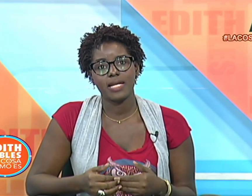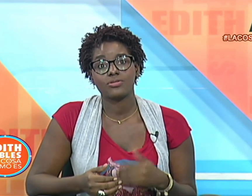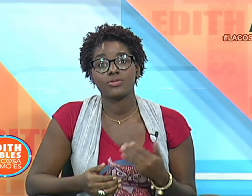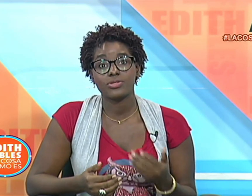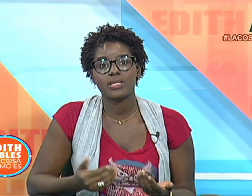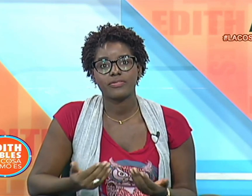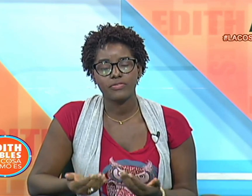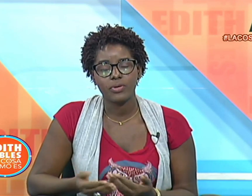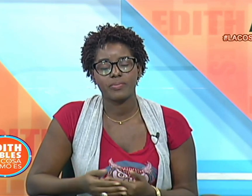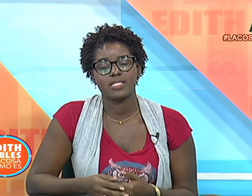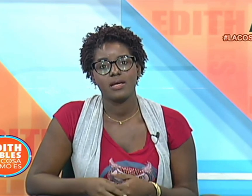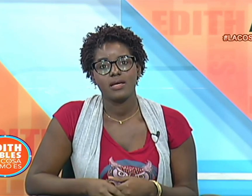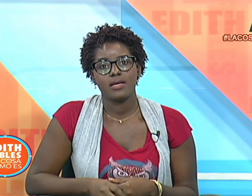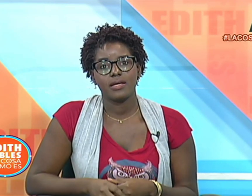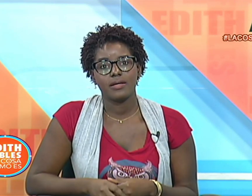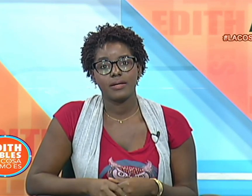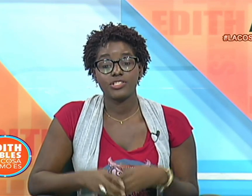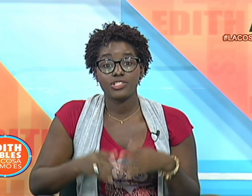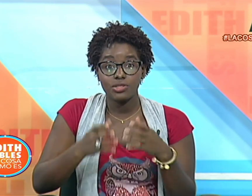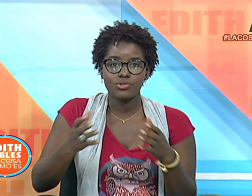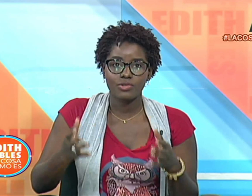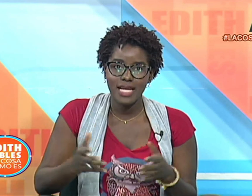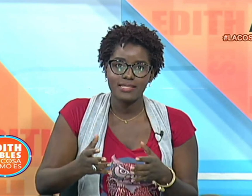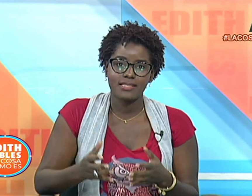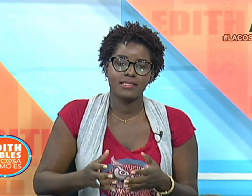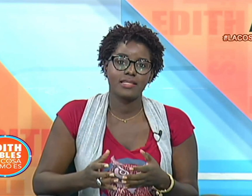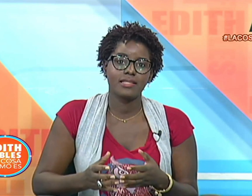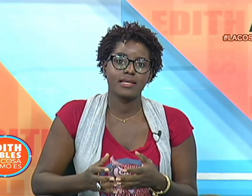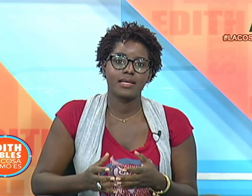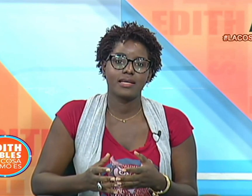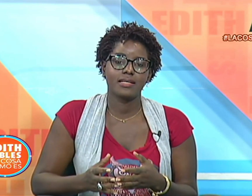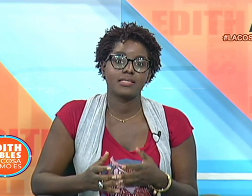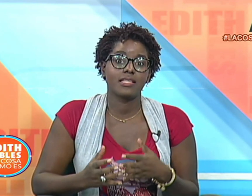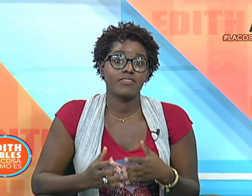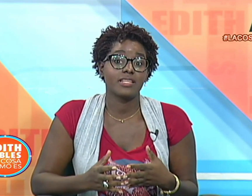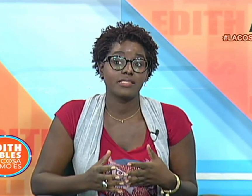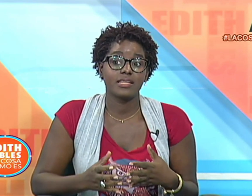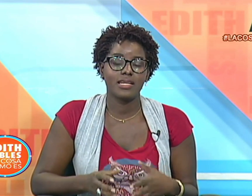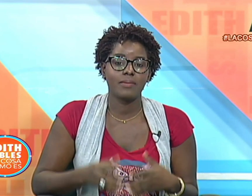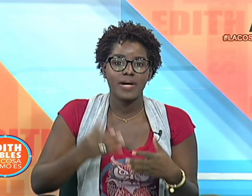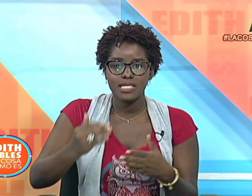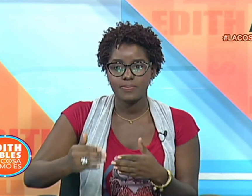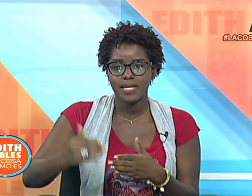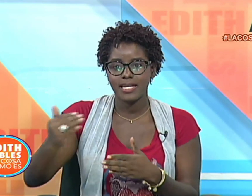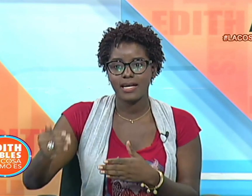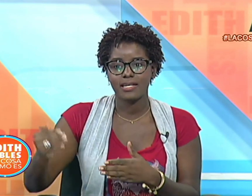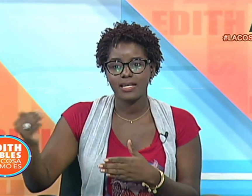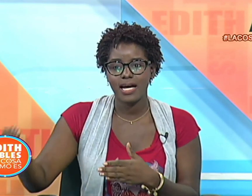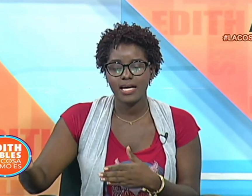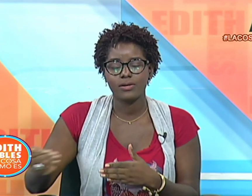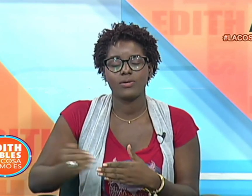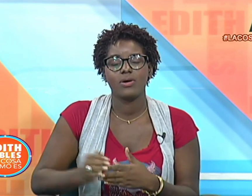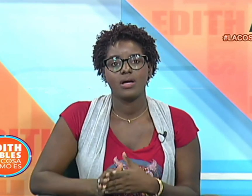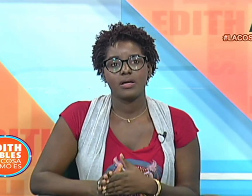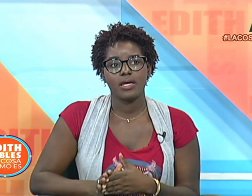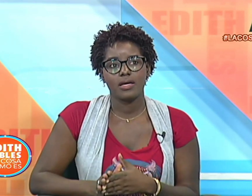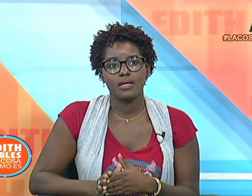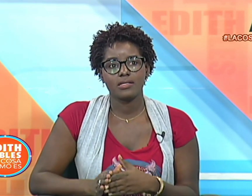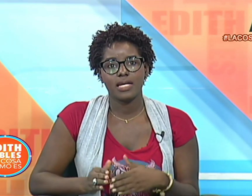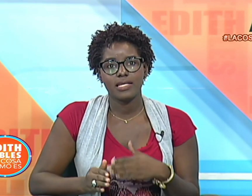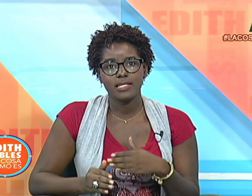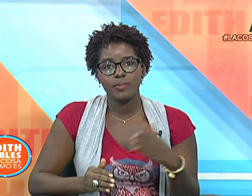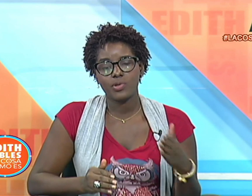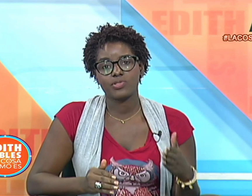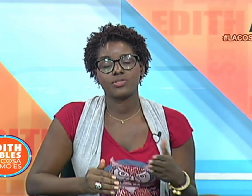planteaba las 12 reformas institucionales que entiende que se deben de hacer en el país para encarrilarlo y